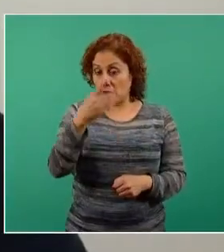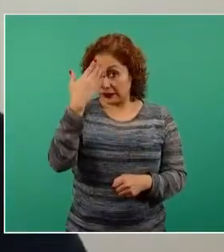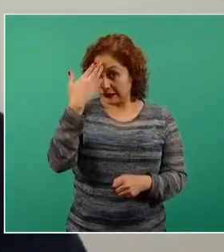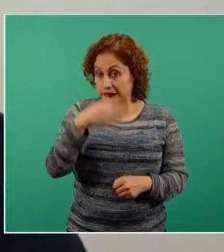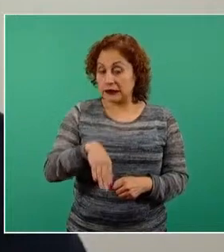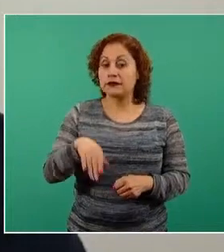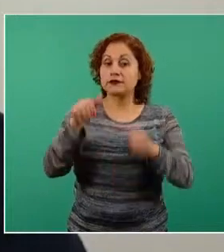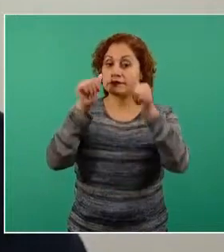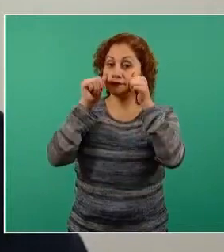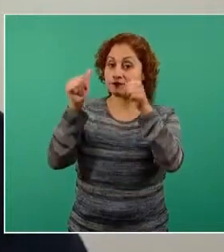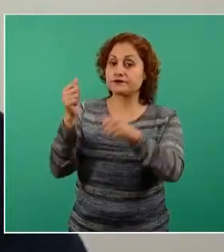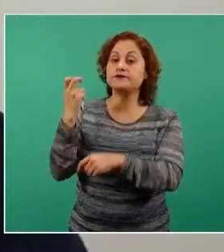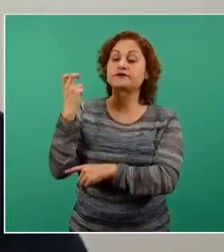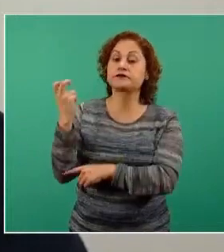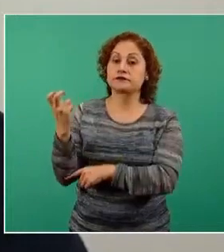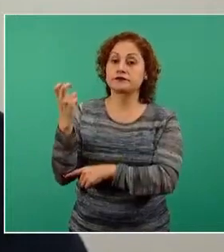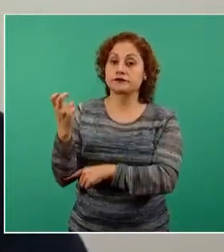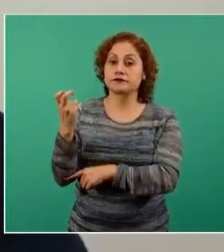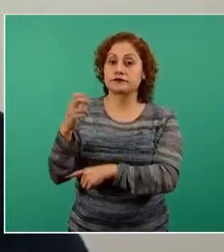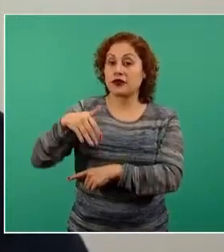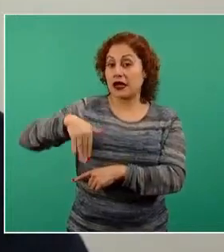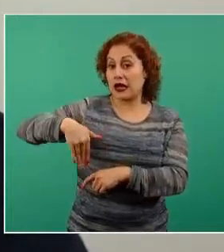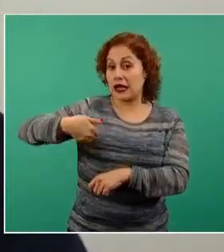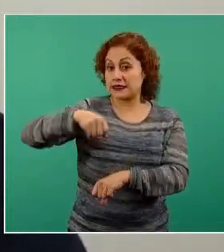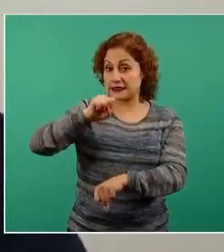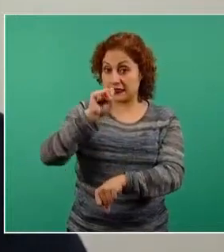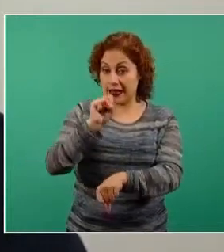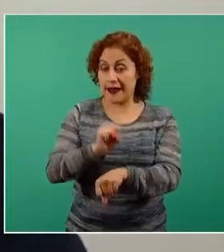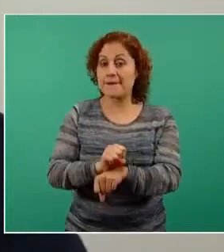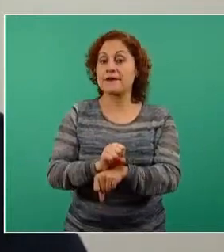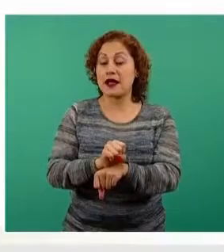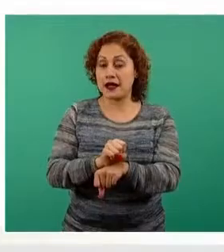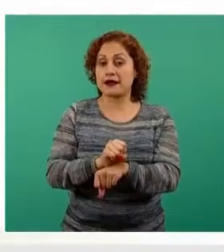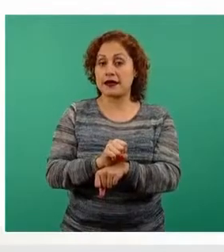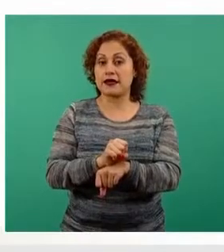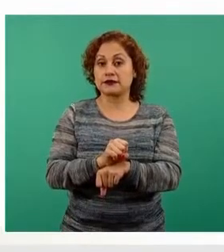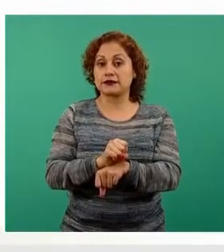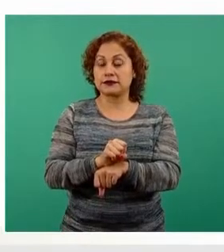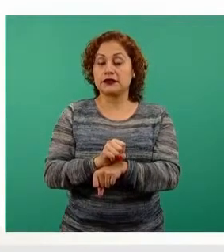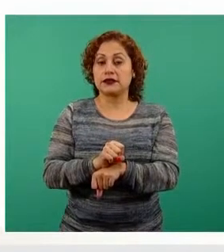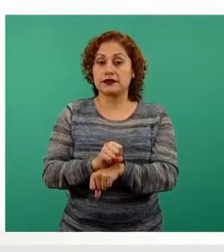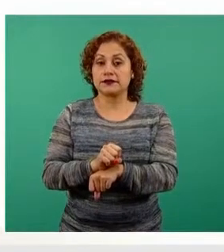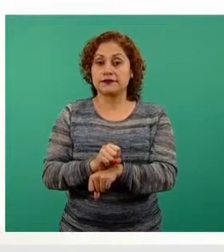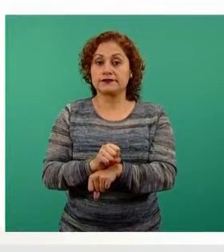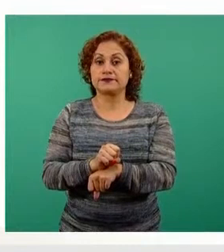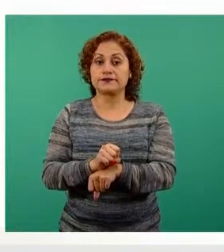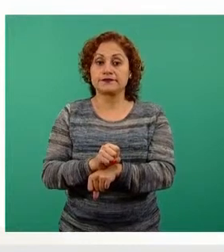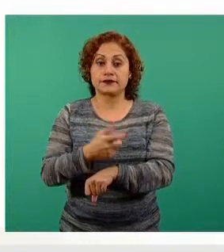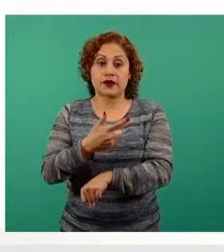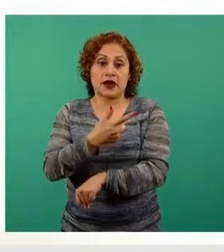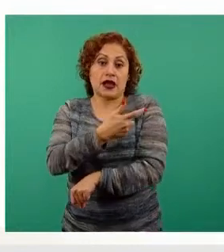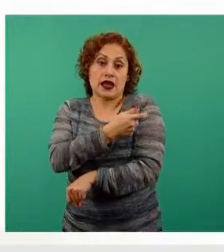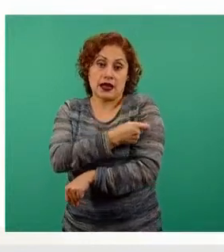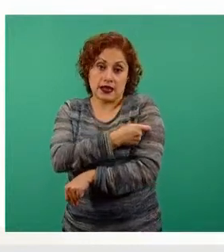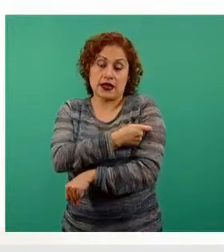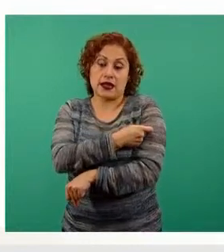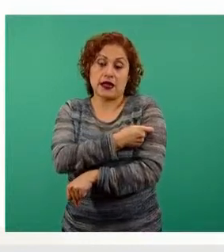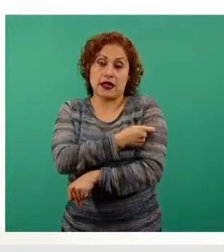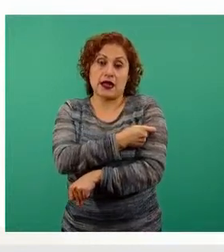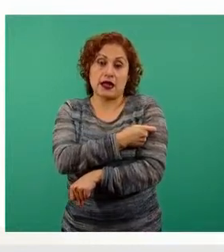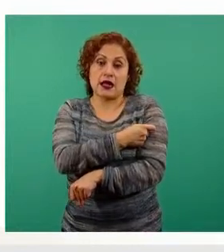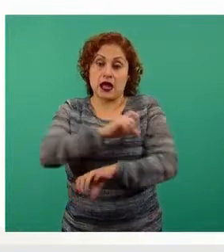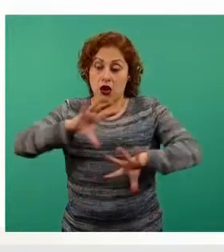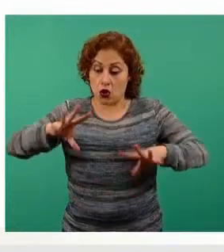pueden ver, tuvimos durante varias semanas la proporción del total de dosis aplicadas para los ESAVIS era del